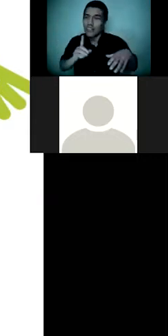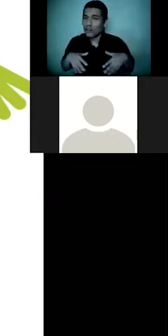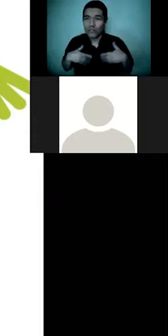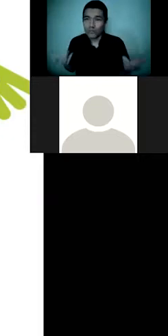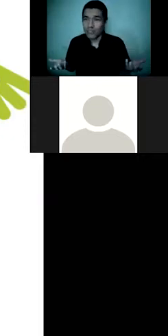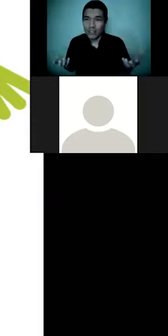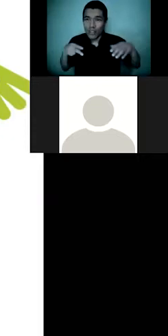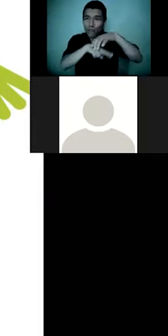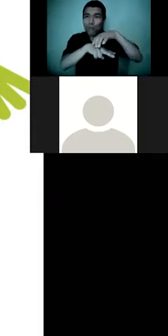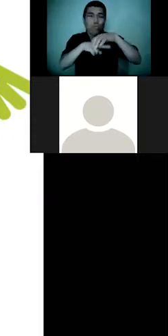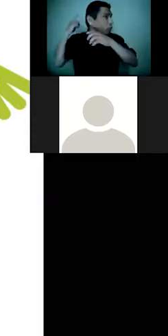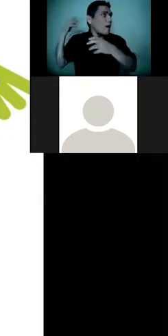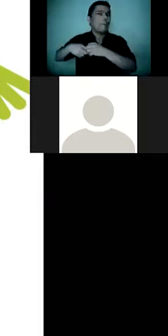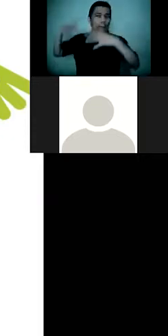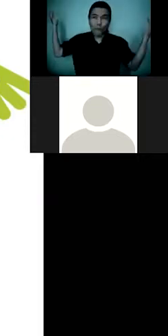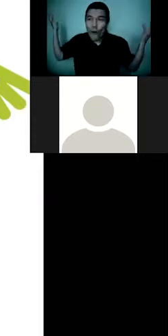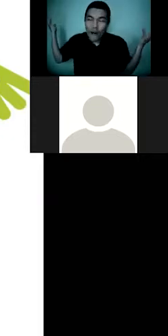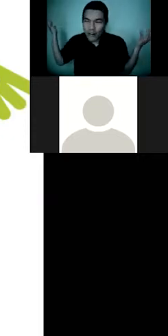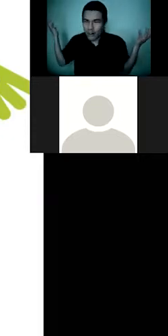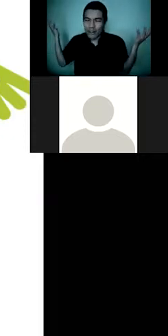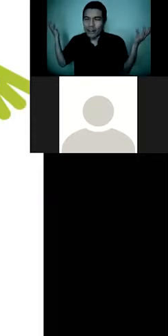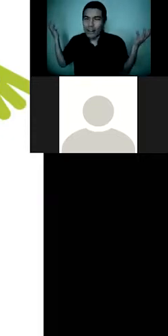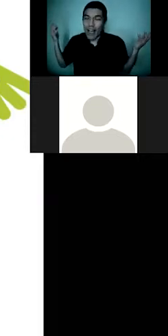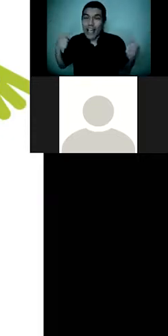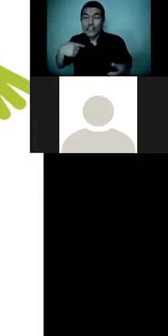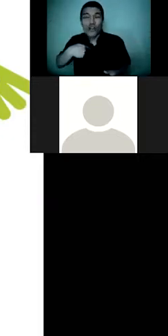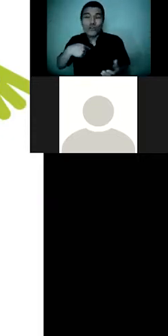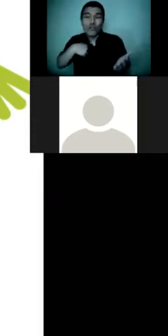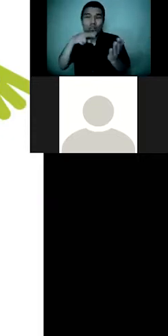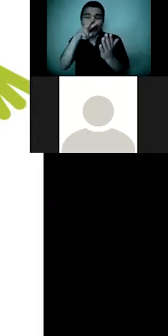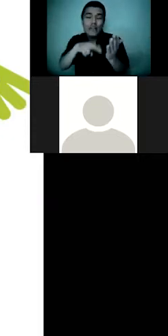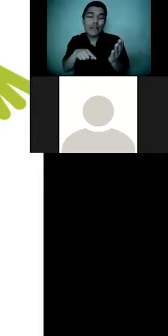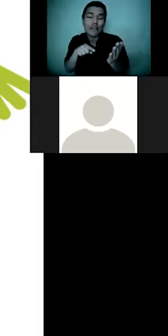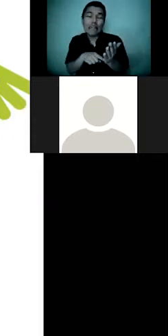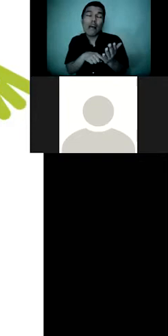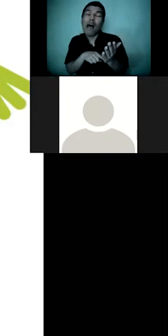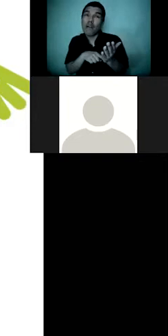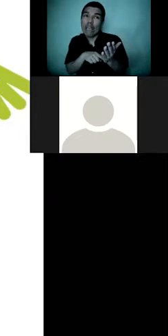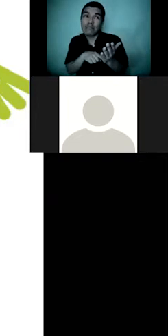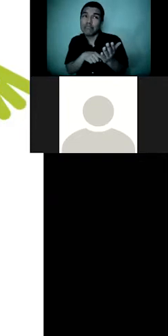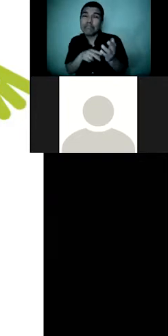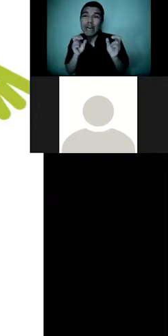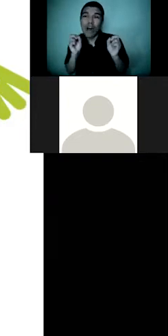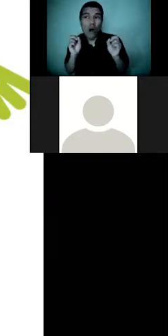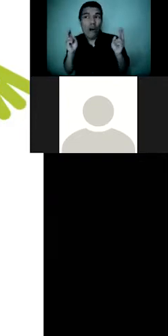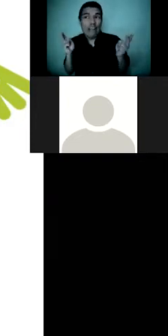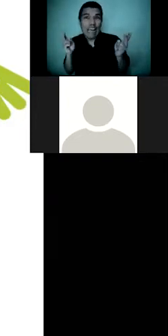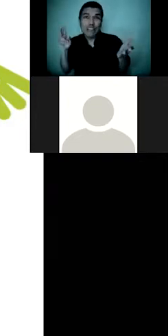puesto. Entonces es incompatible. No puede. De repente entra ahí y de repente le pasa algo terrible adentro.